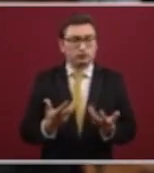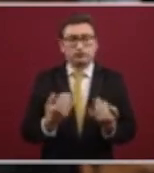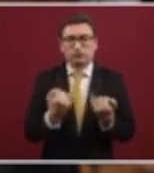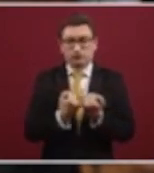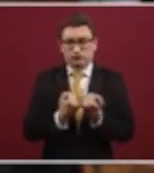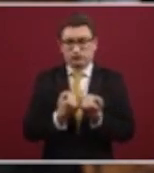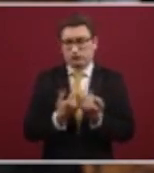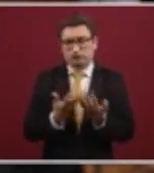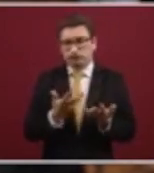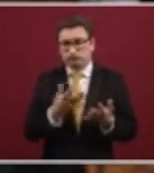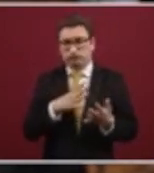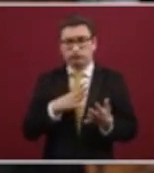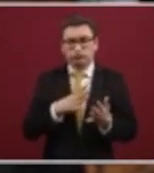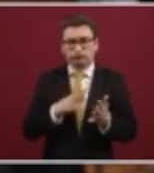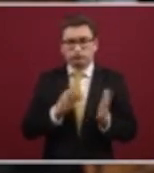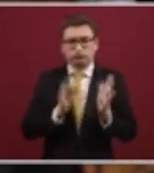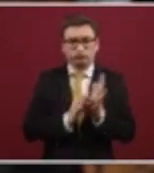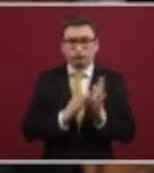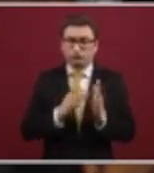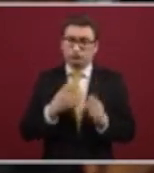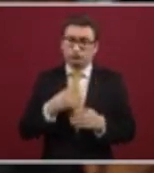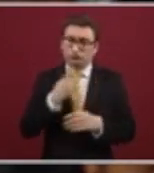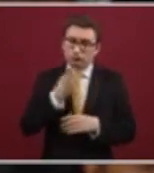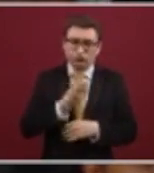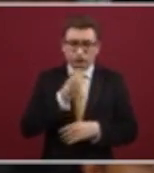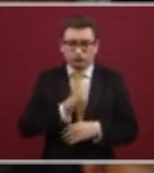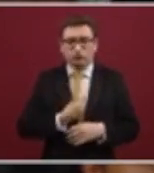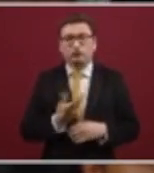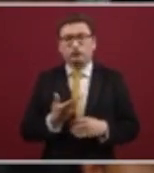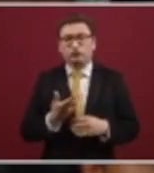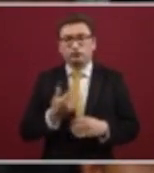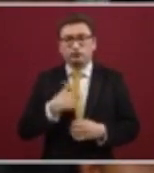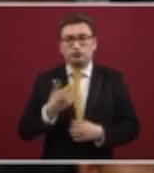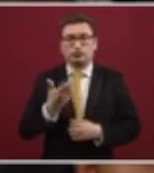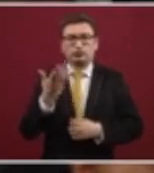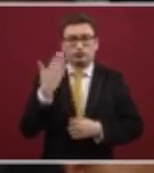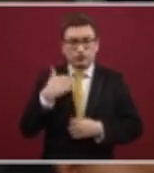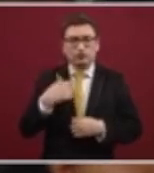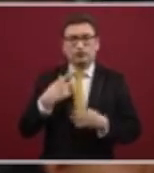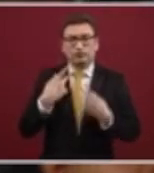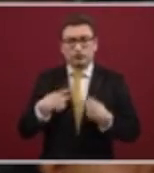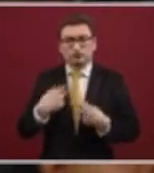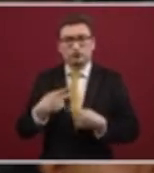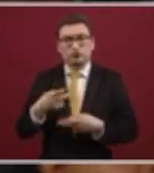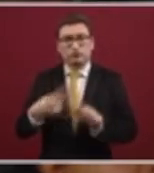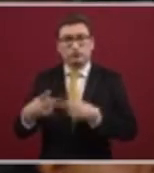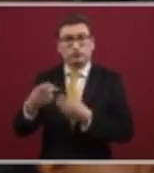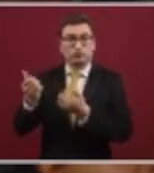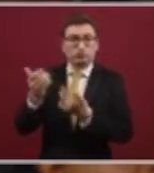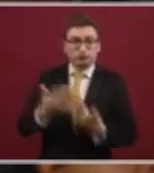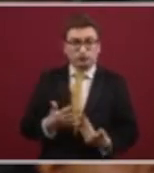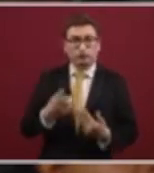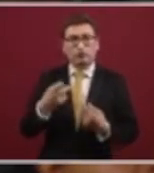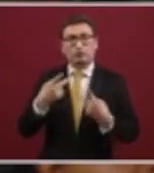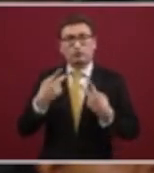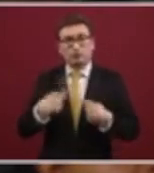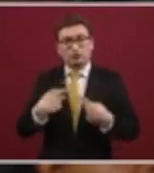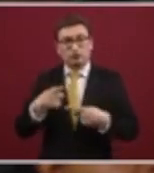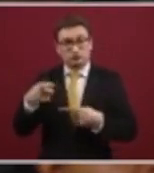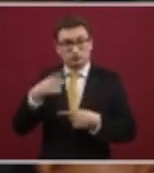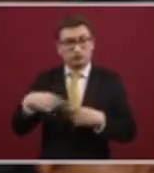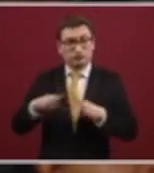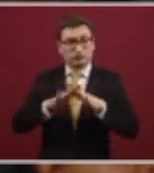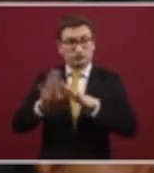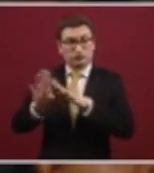muy, lo voy a tener que decir, gran parte de la gente que viene traen problemitas de vínculos